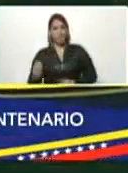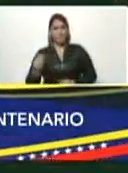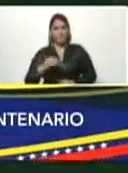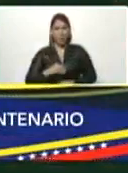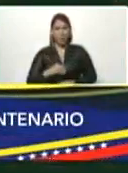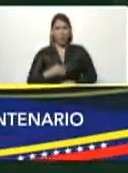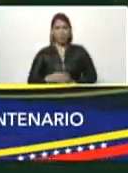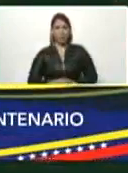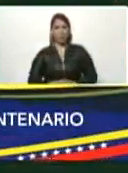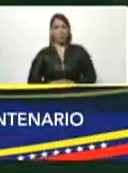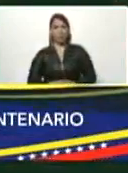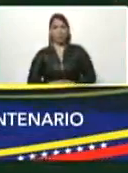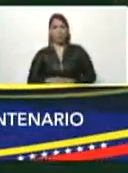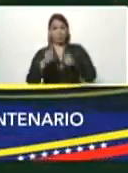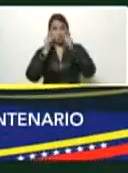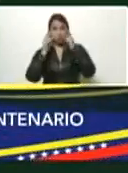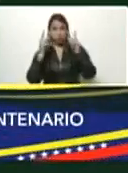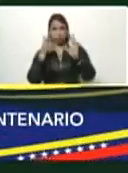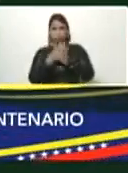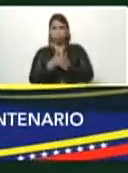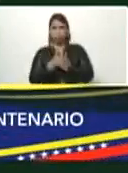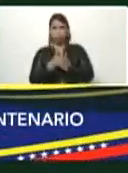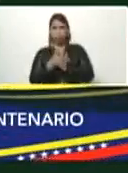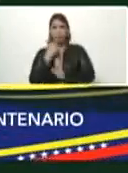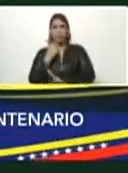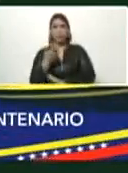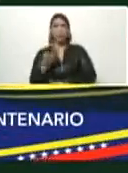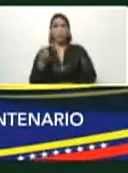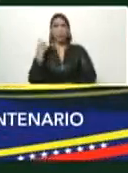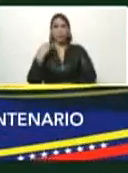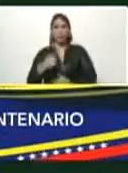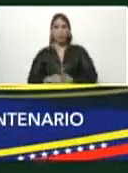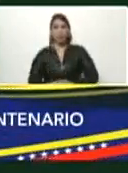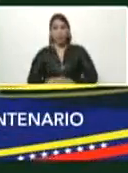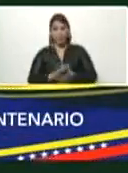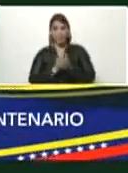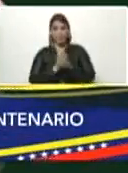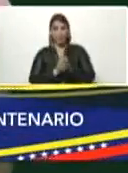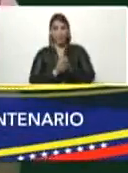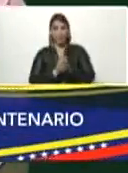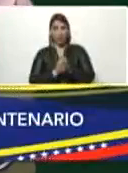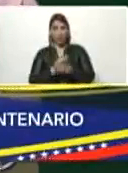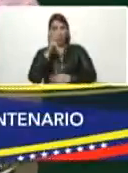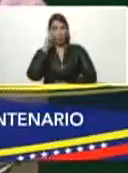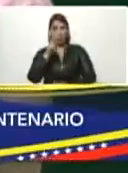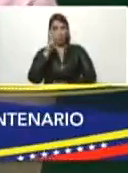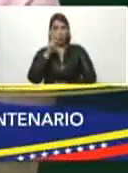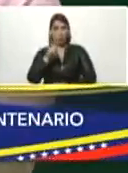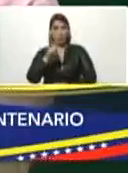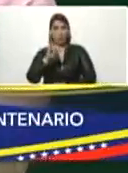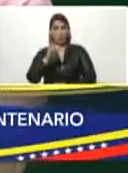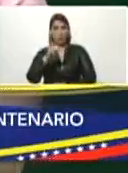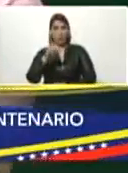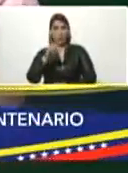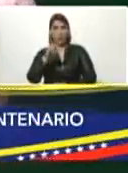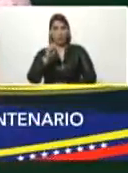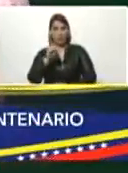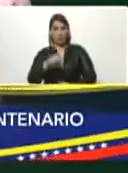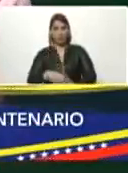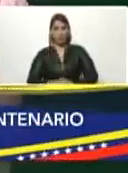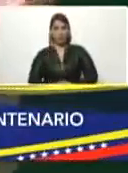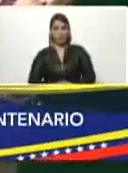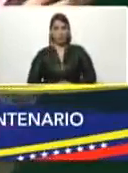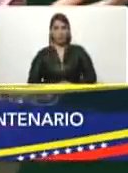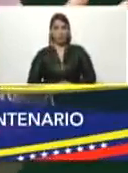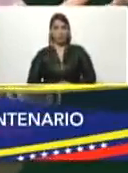impactó, lo que más me ha impactado es lo que dijo ayer un colega, el profesor Linares, ¿sí? Al